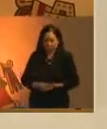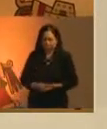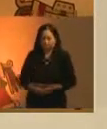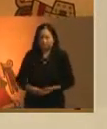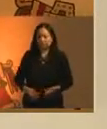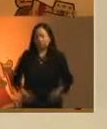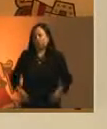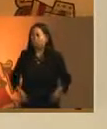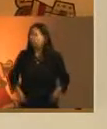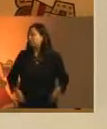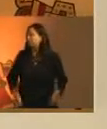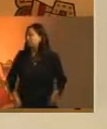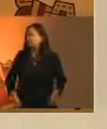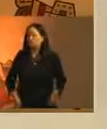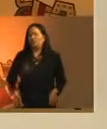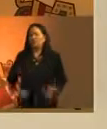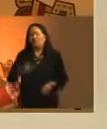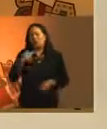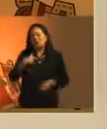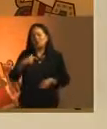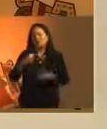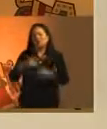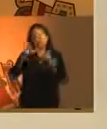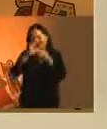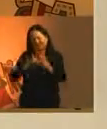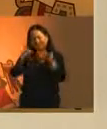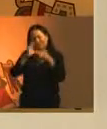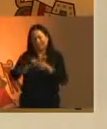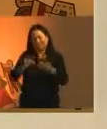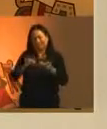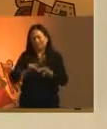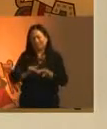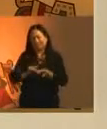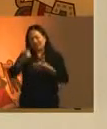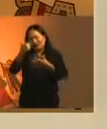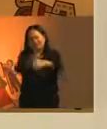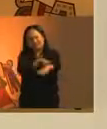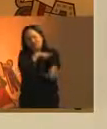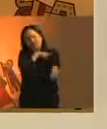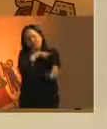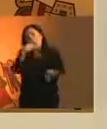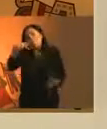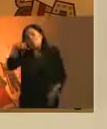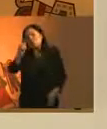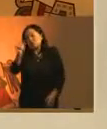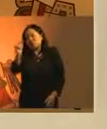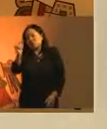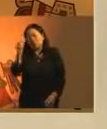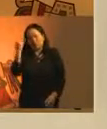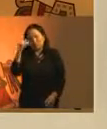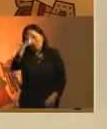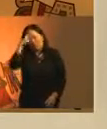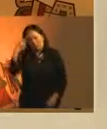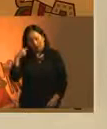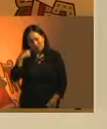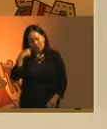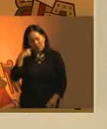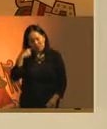no les voy a contar con detalle les estoy contar lo que sea con demasiado detalle pero solo tengo media hora este y es una vida llena de aventuras